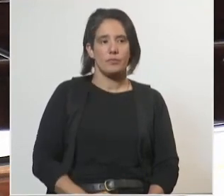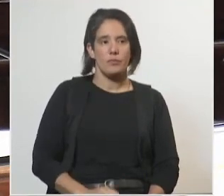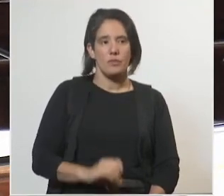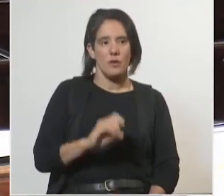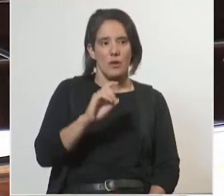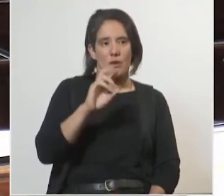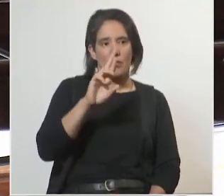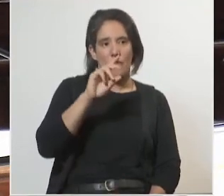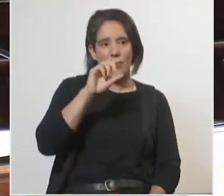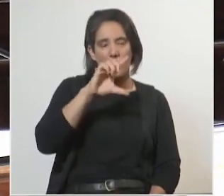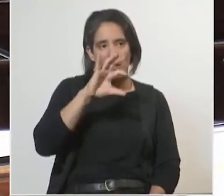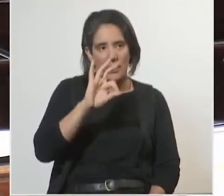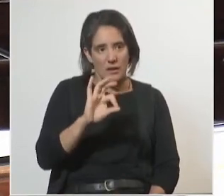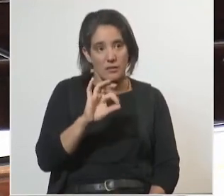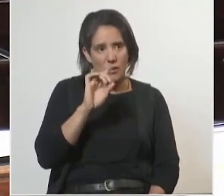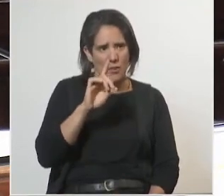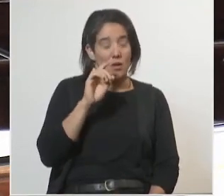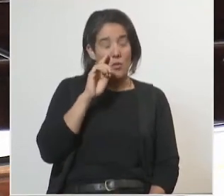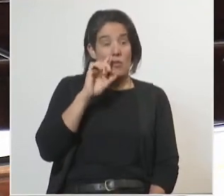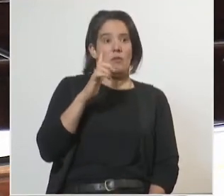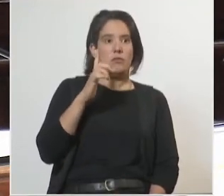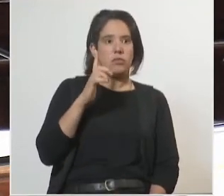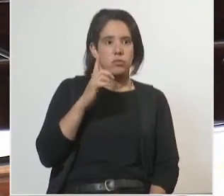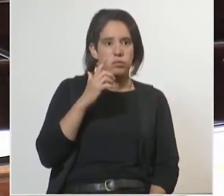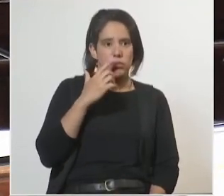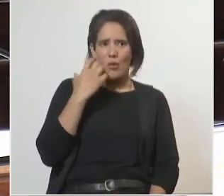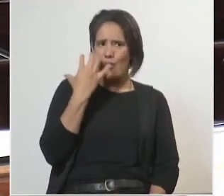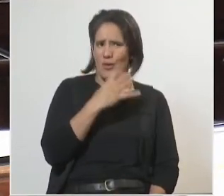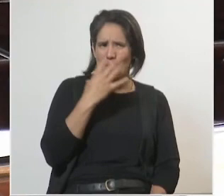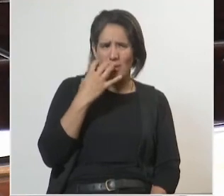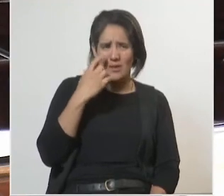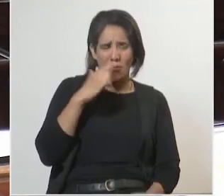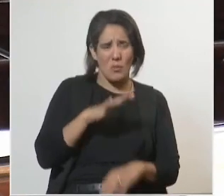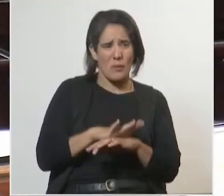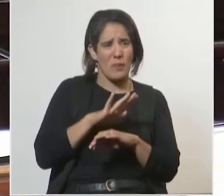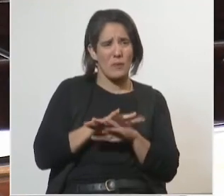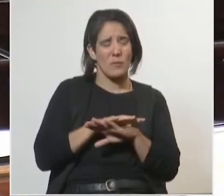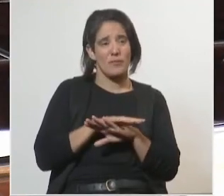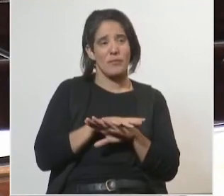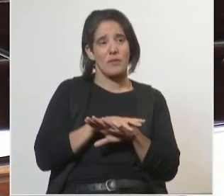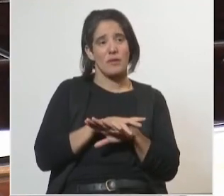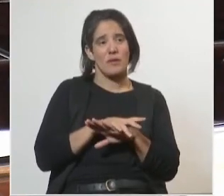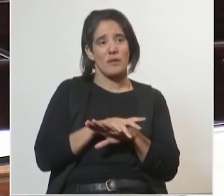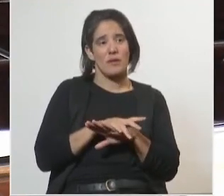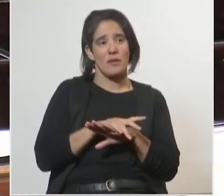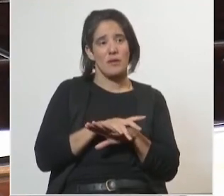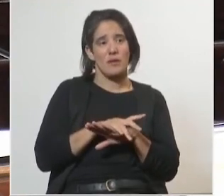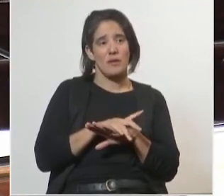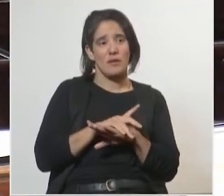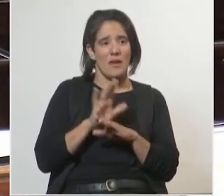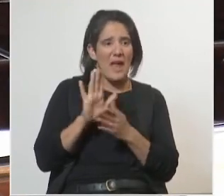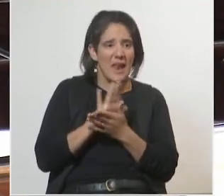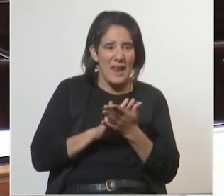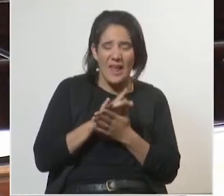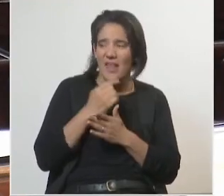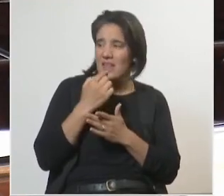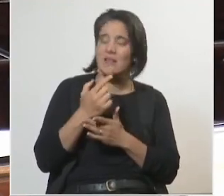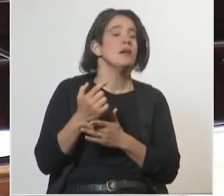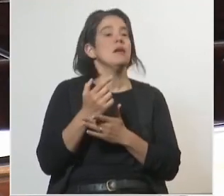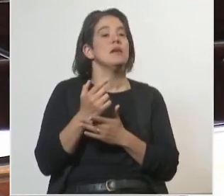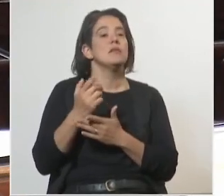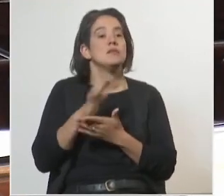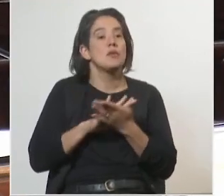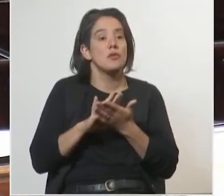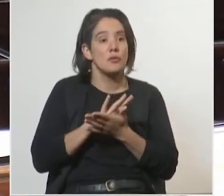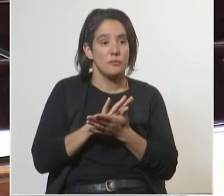la de Roslic, que me impresionó horriblemente en su momento porque nada justificaba que